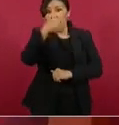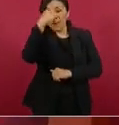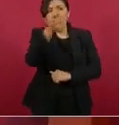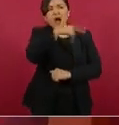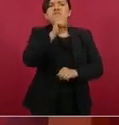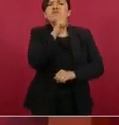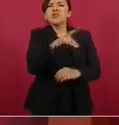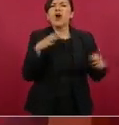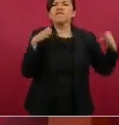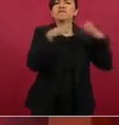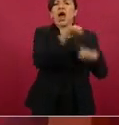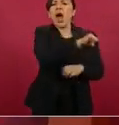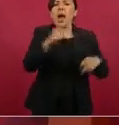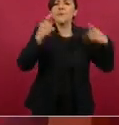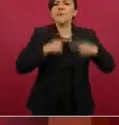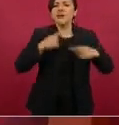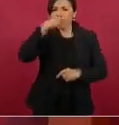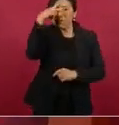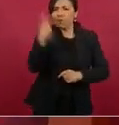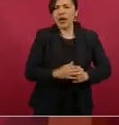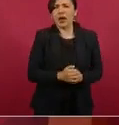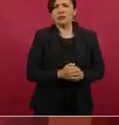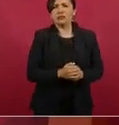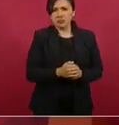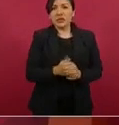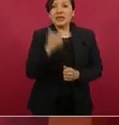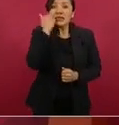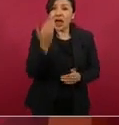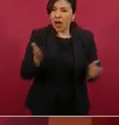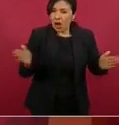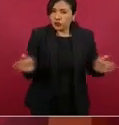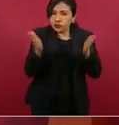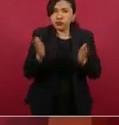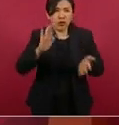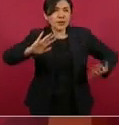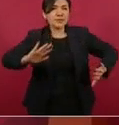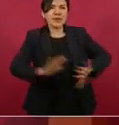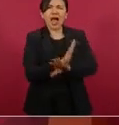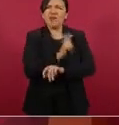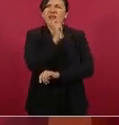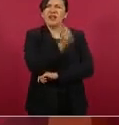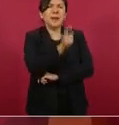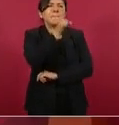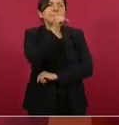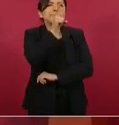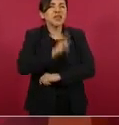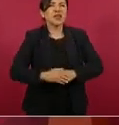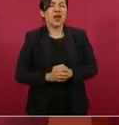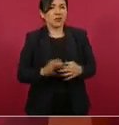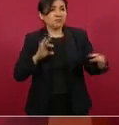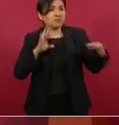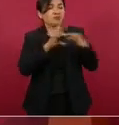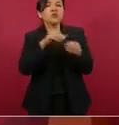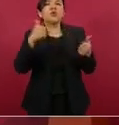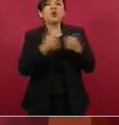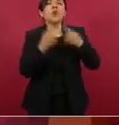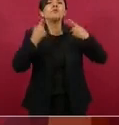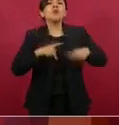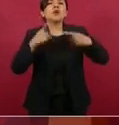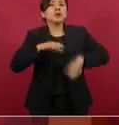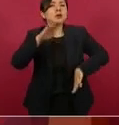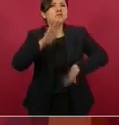México, por quienes ofrecieron un cambio y mintieron, por quienes se aliaron a los personajes